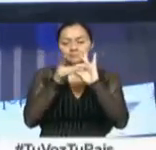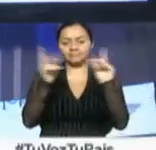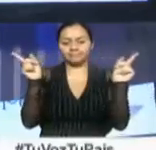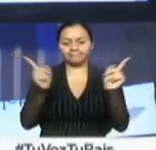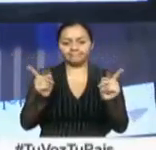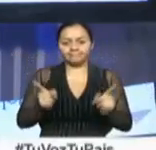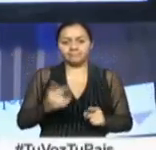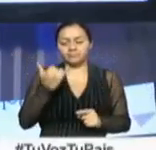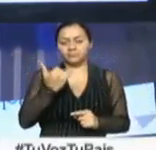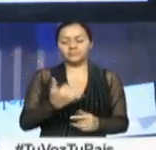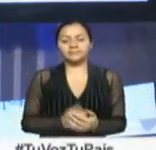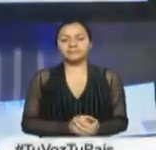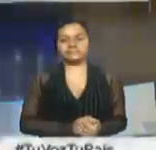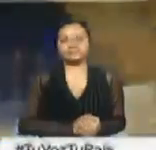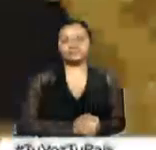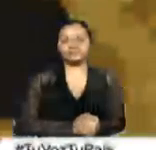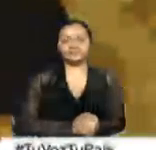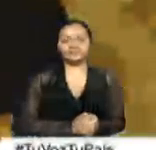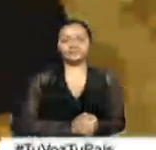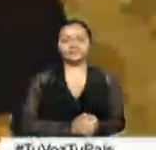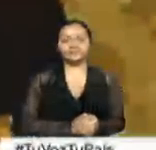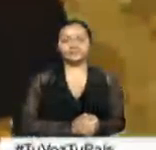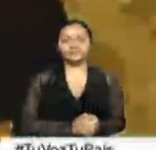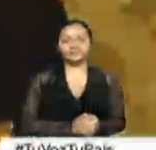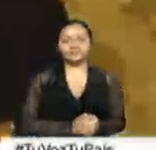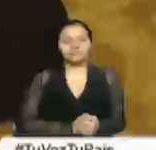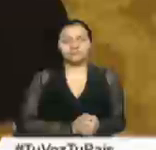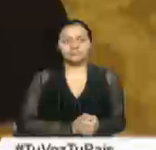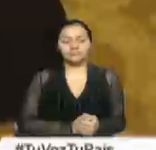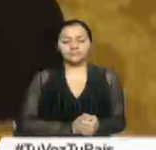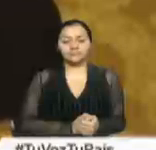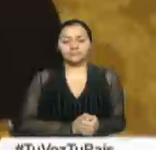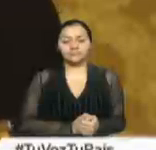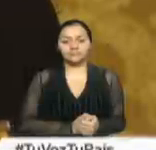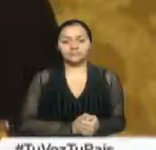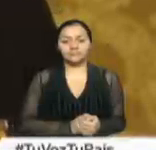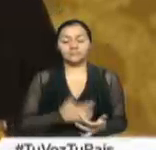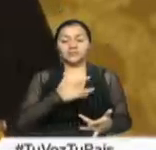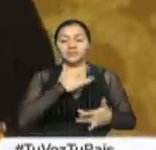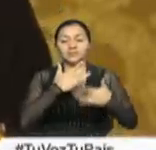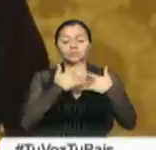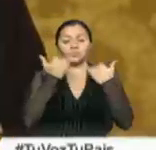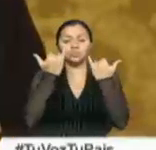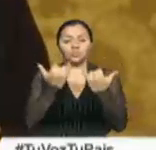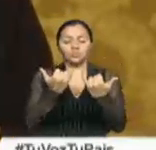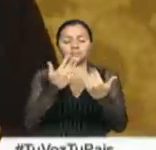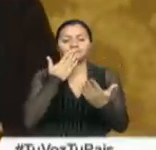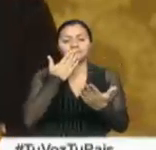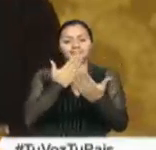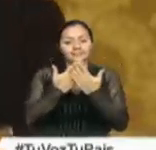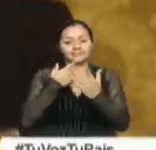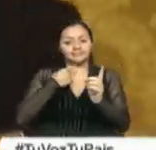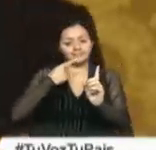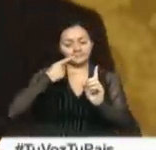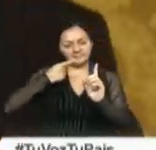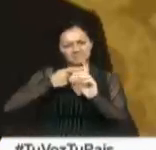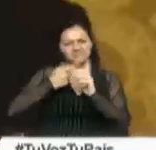jefe de Estado en este acto. Me siento muy honrado esta tarde de estar aquí